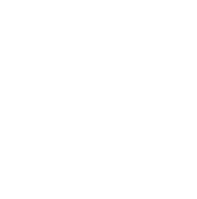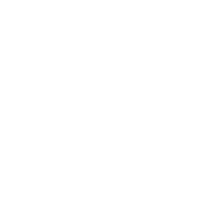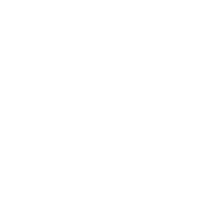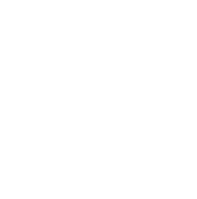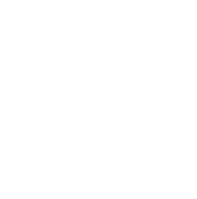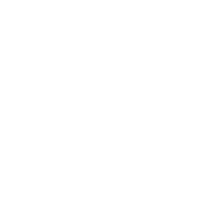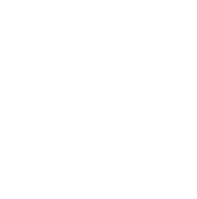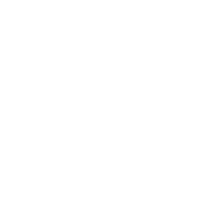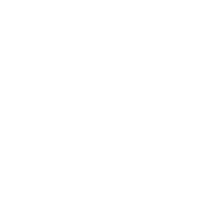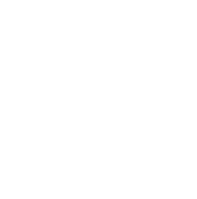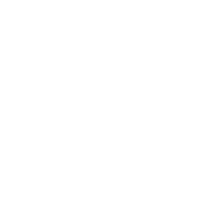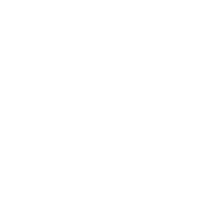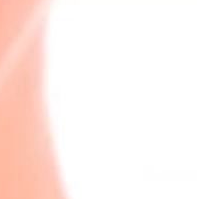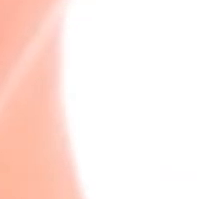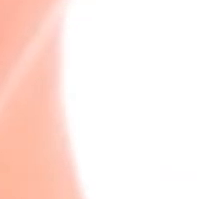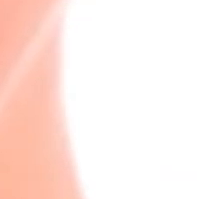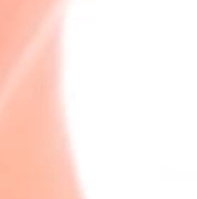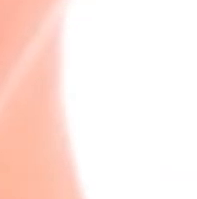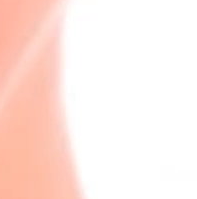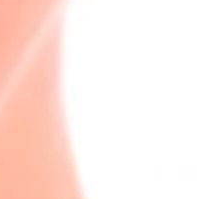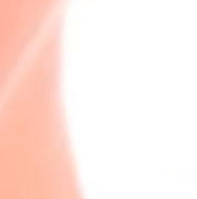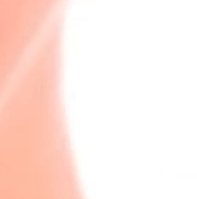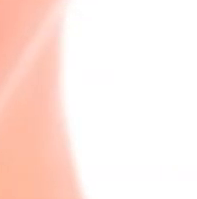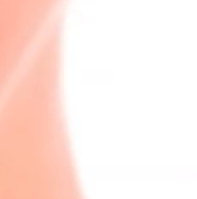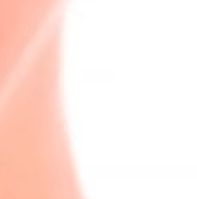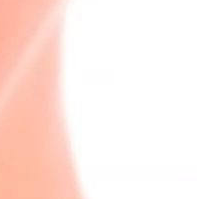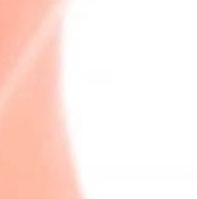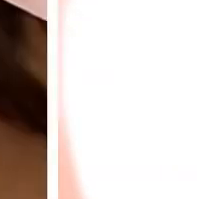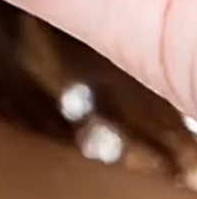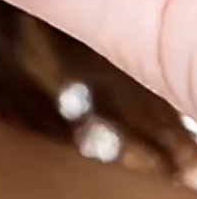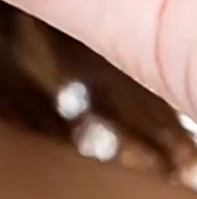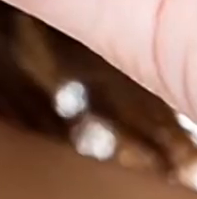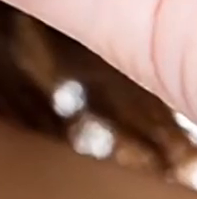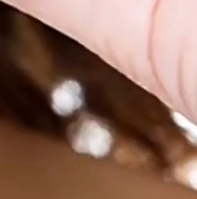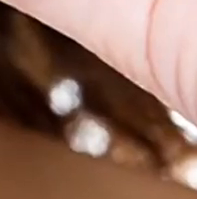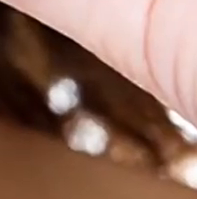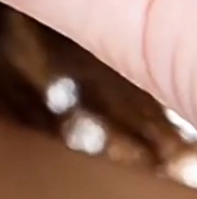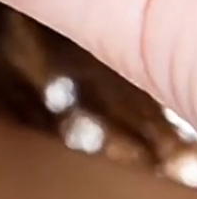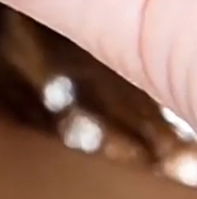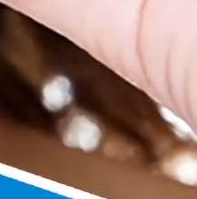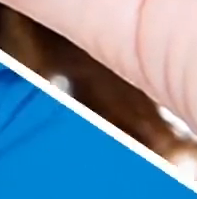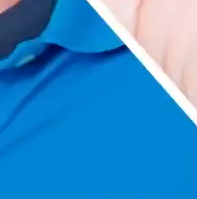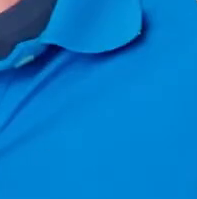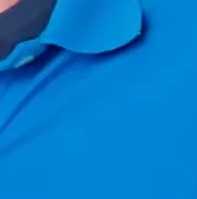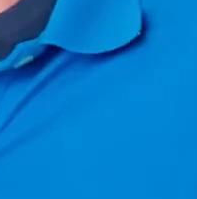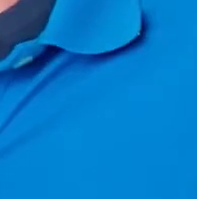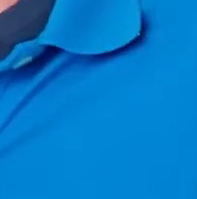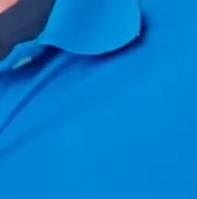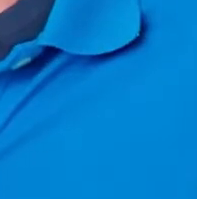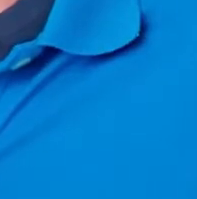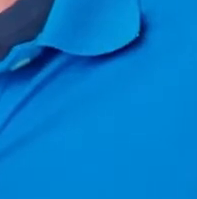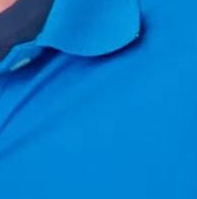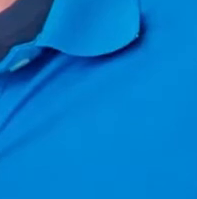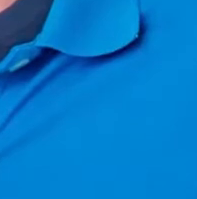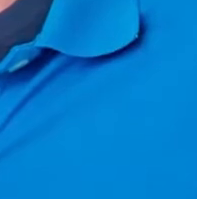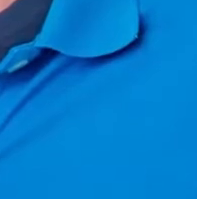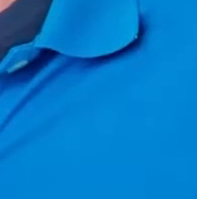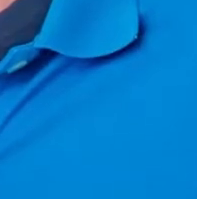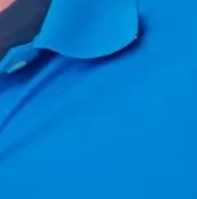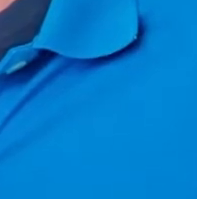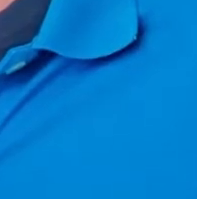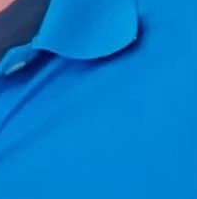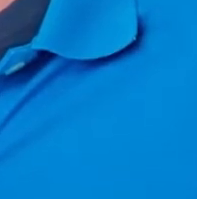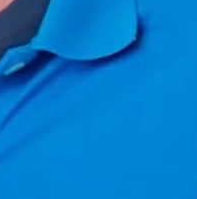En Kron disponemos de todos los sistemas modernos y la última tecnología para adaptarnos a tus gustos y presupuesto. No existe límite de edad para hacerse